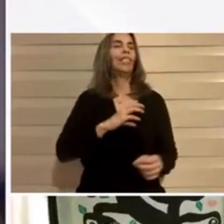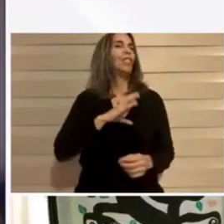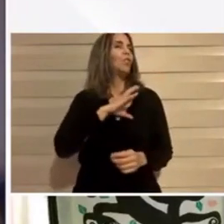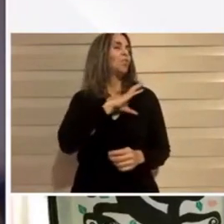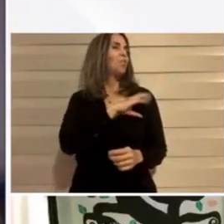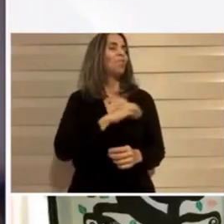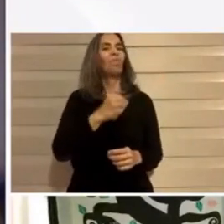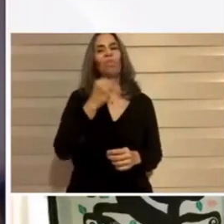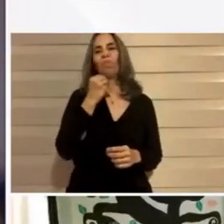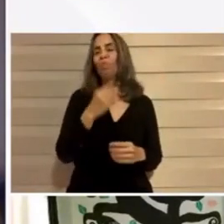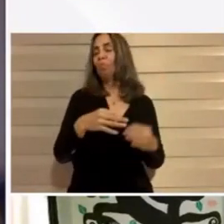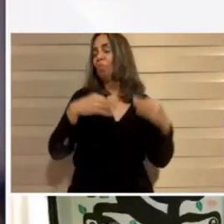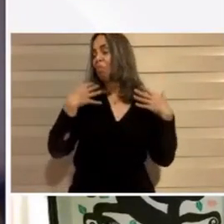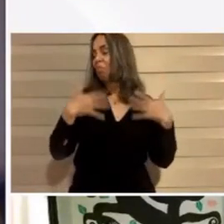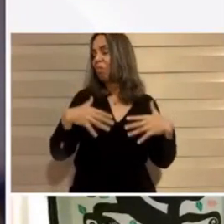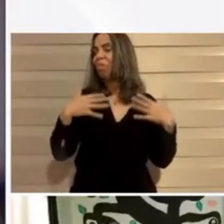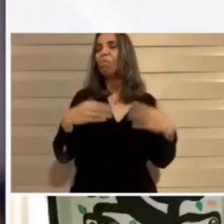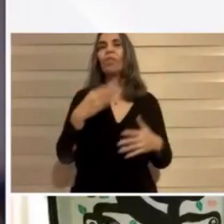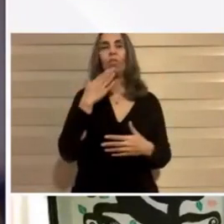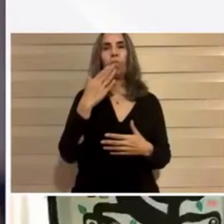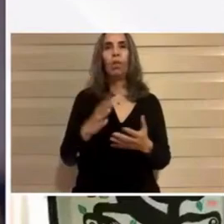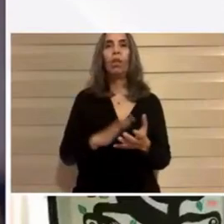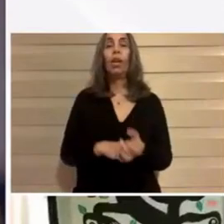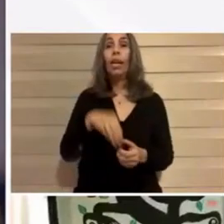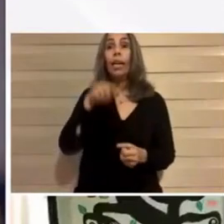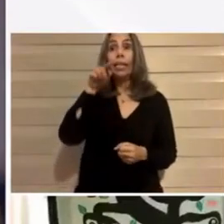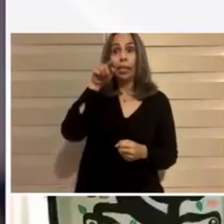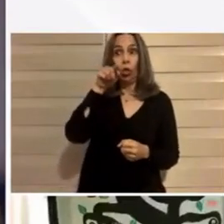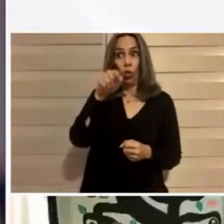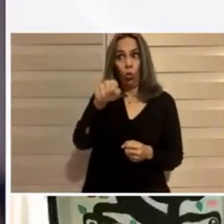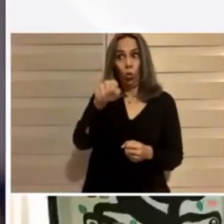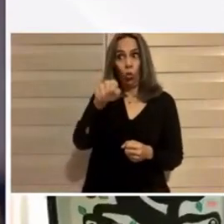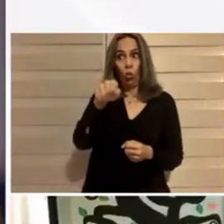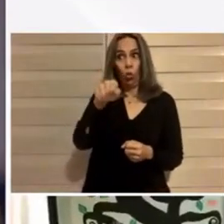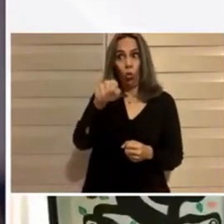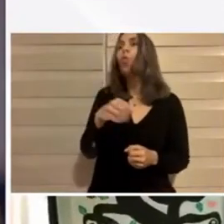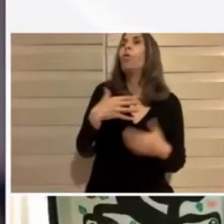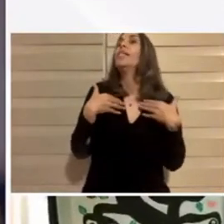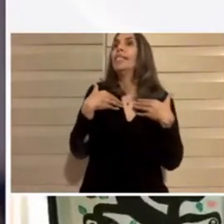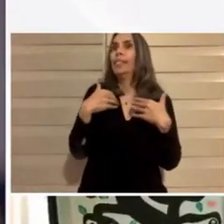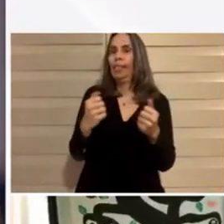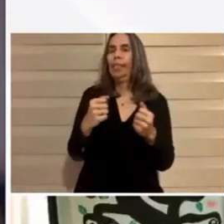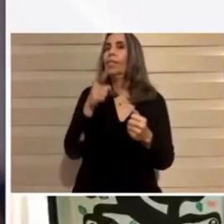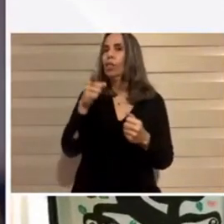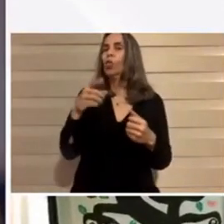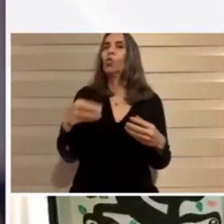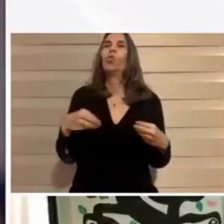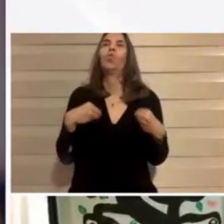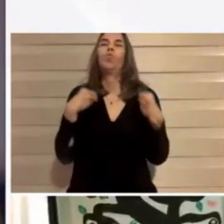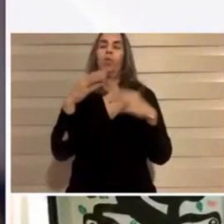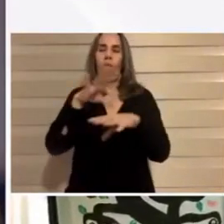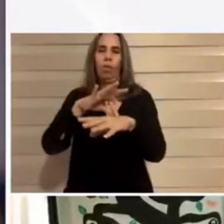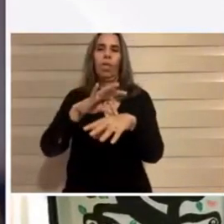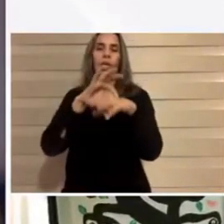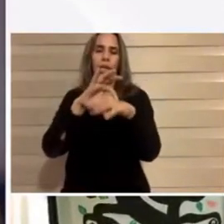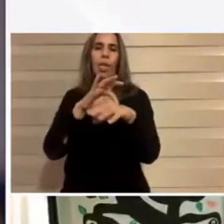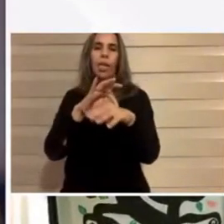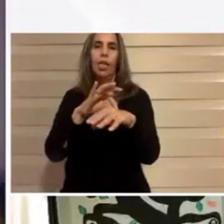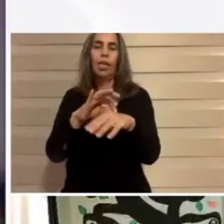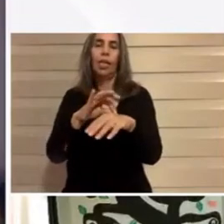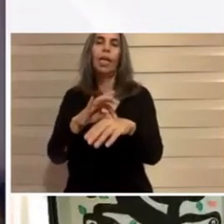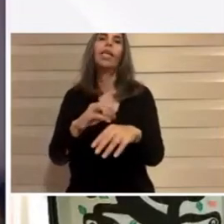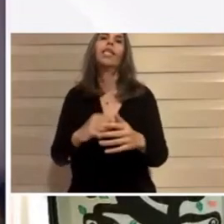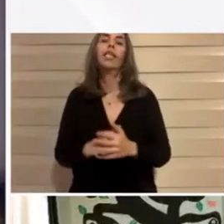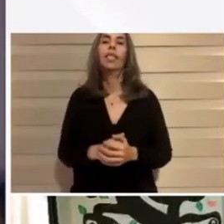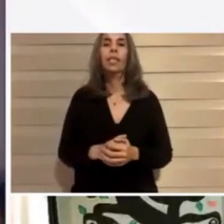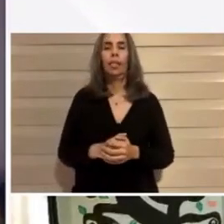tú entiendes y vives ese gran mensaje de Papalote y te felicito por ello. Y por supuesto que seguramente la